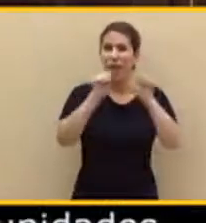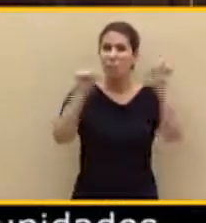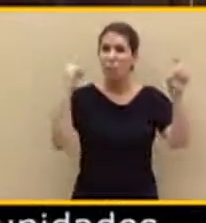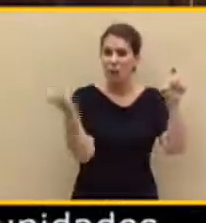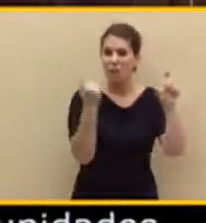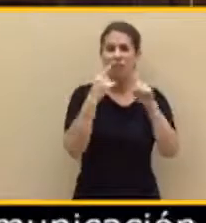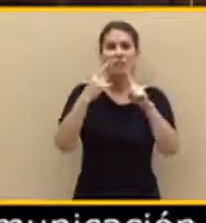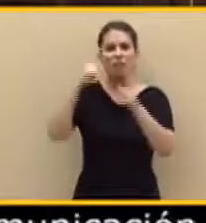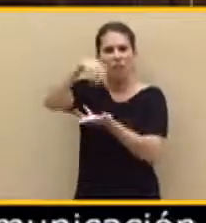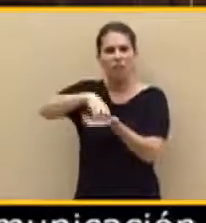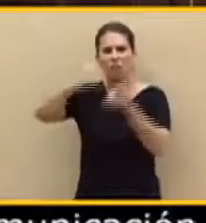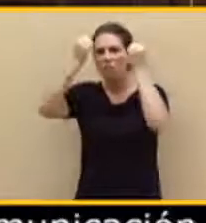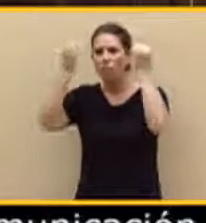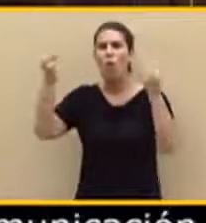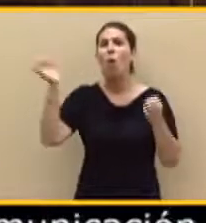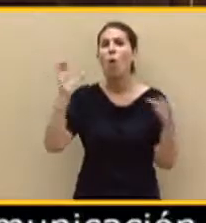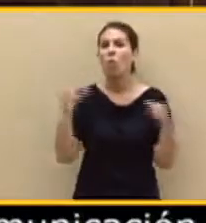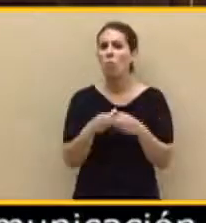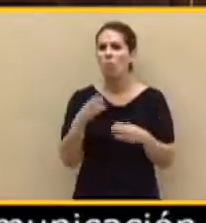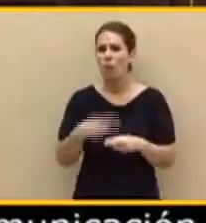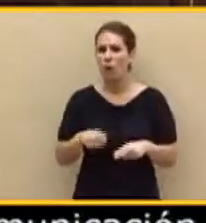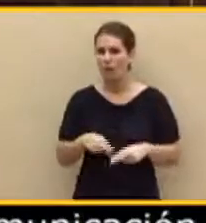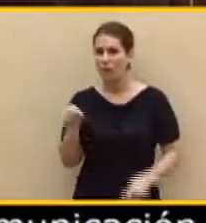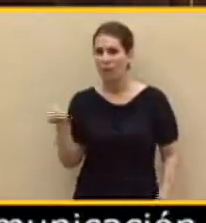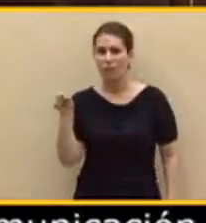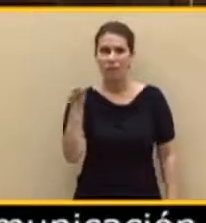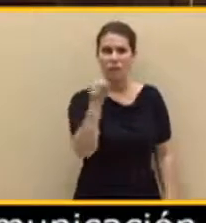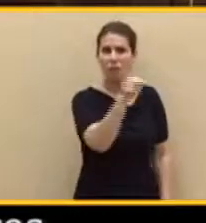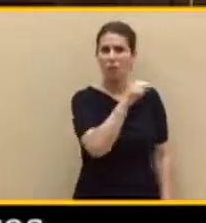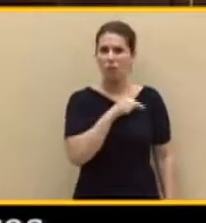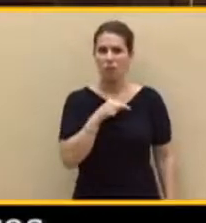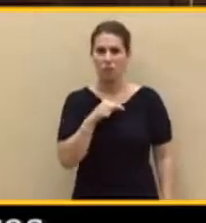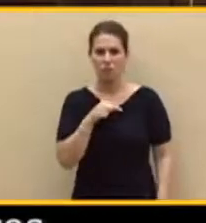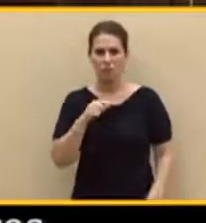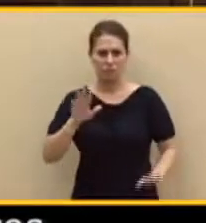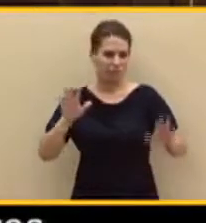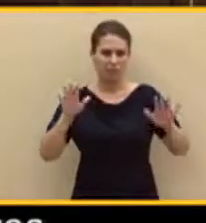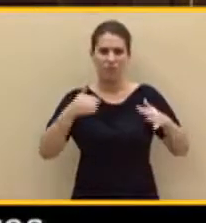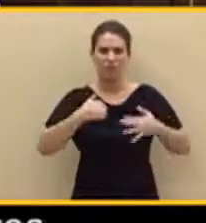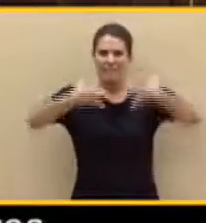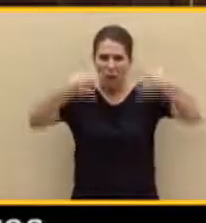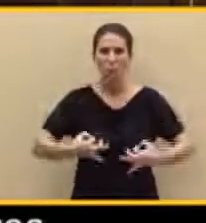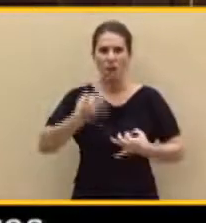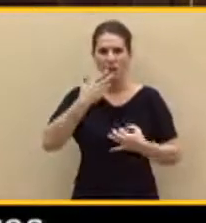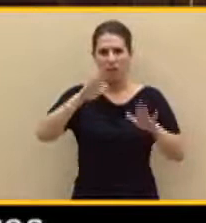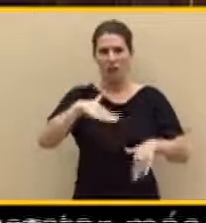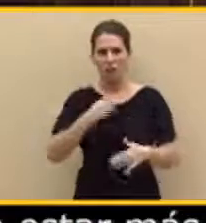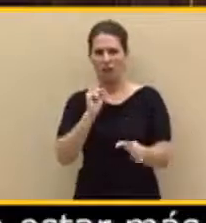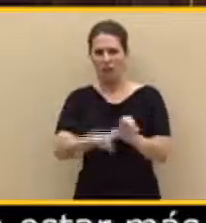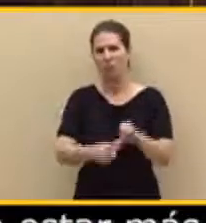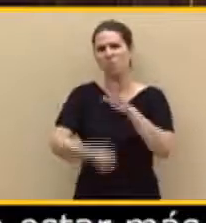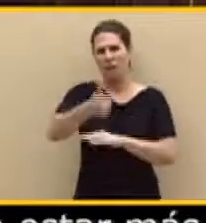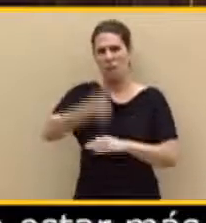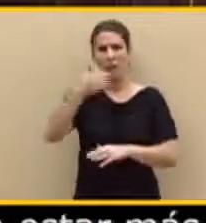o partidos políticos. Estoy segura, señorías, de que el mapa podría estar más completo. Quizá alguno de ustedes o alguna de ustedes